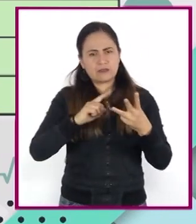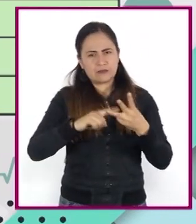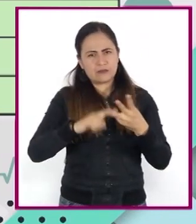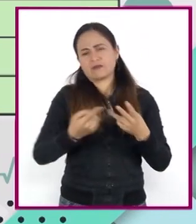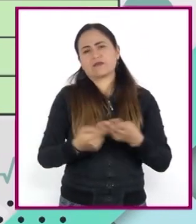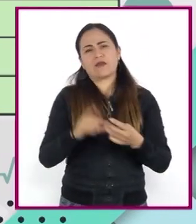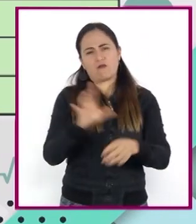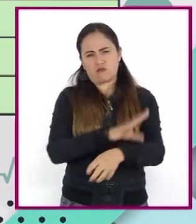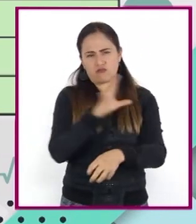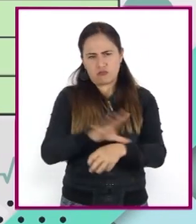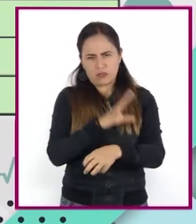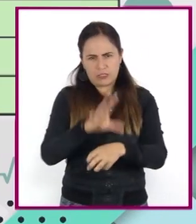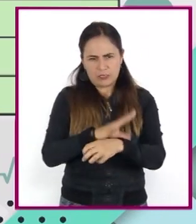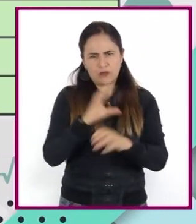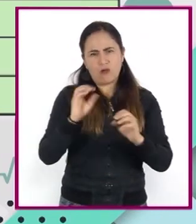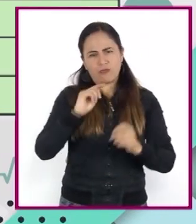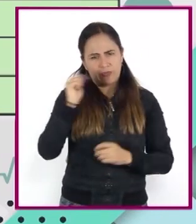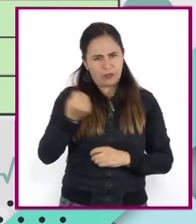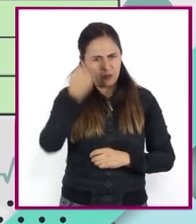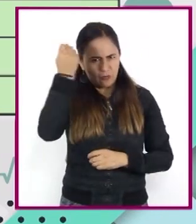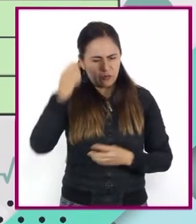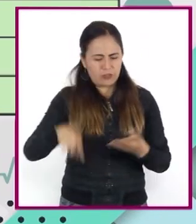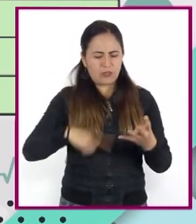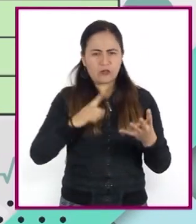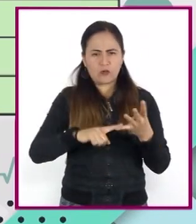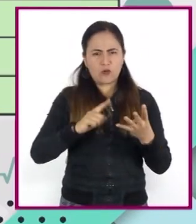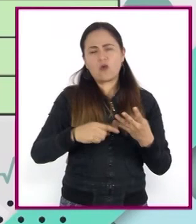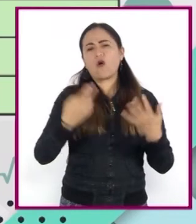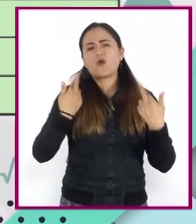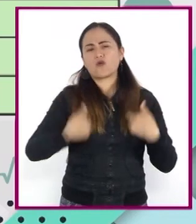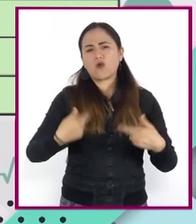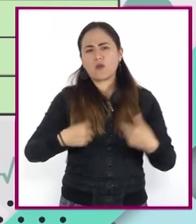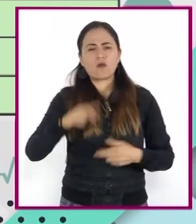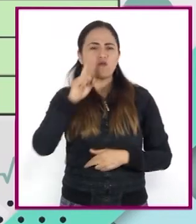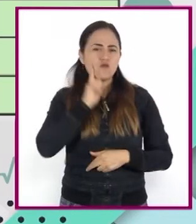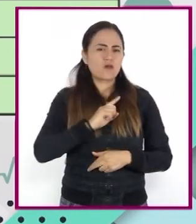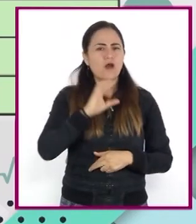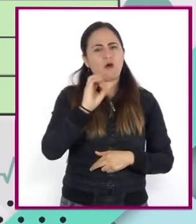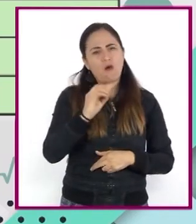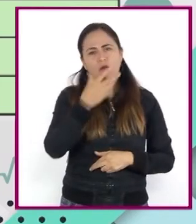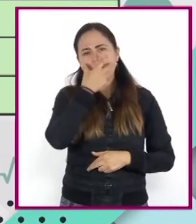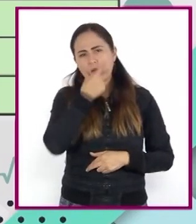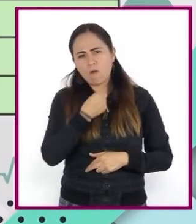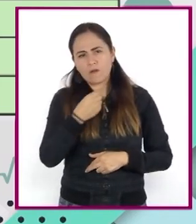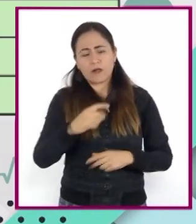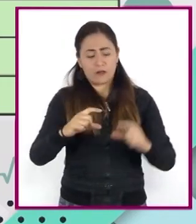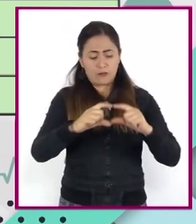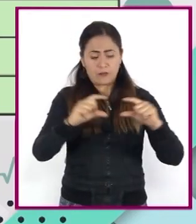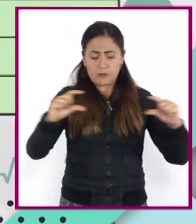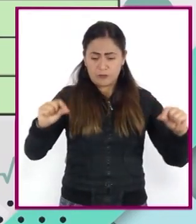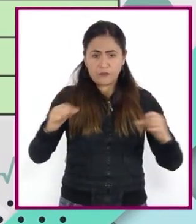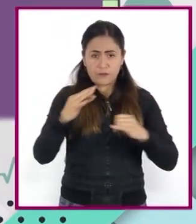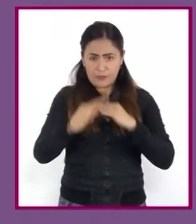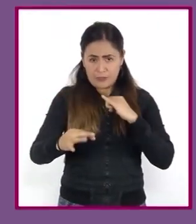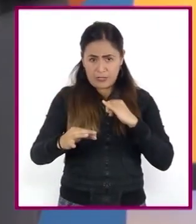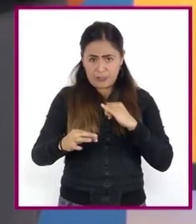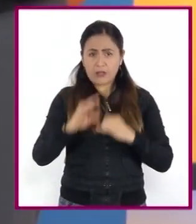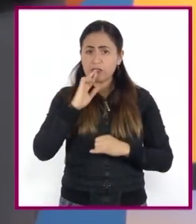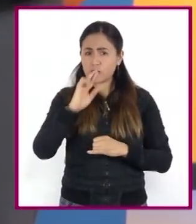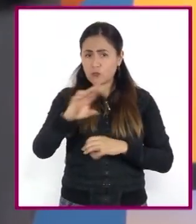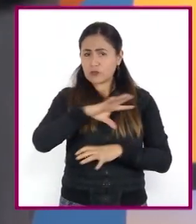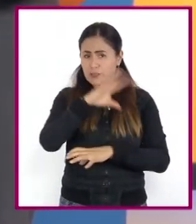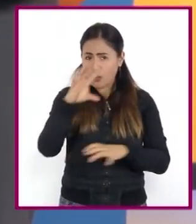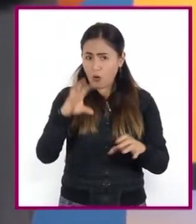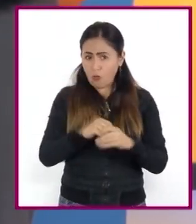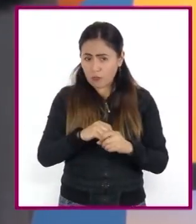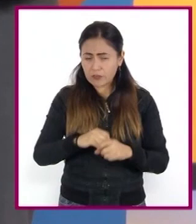de tecnología, y ropa para dama y caballero. En el último renglón, el total de respuestas.